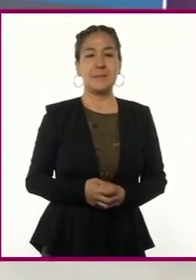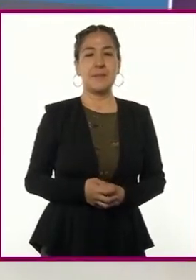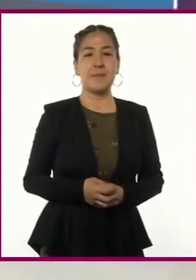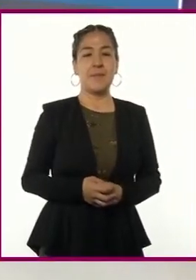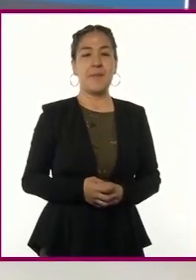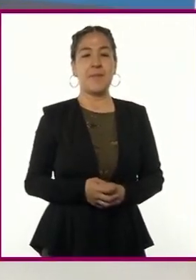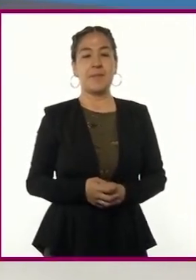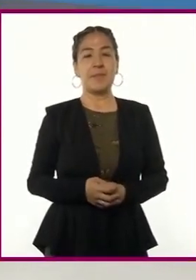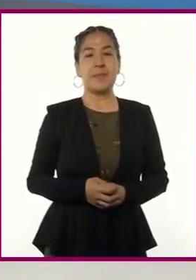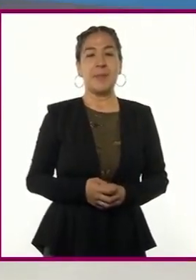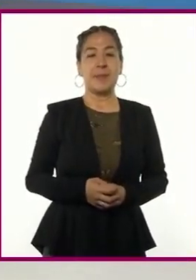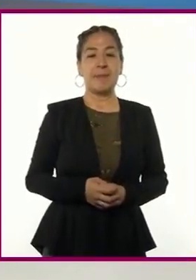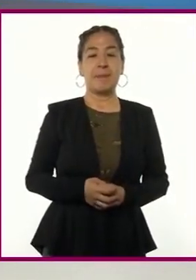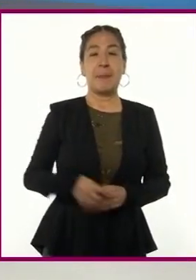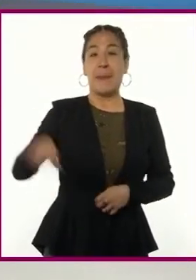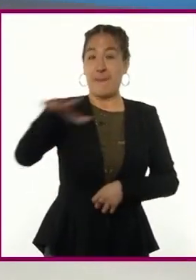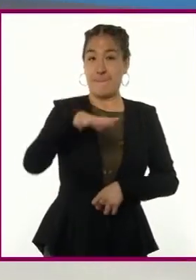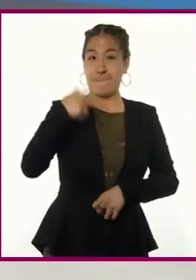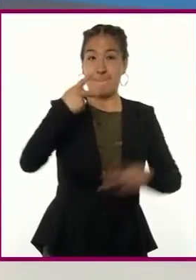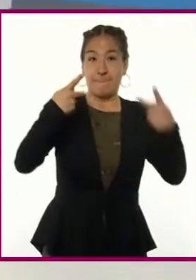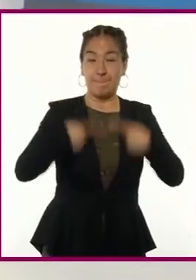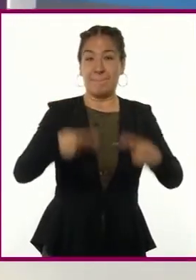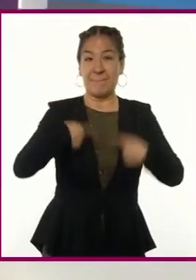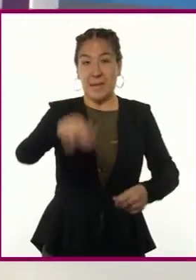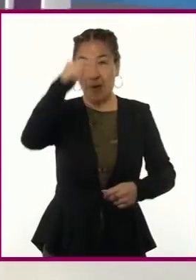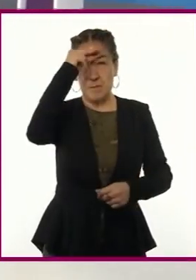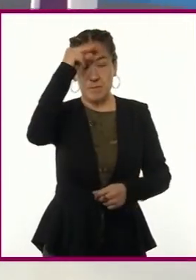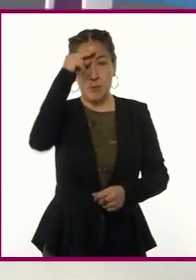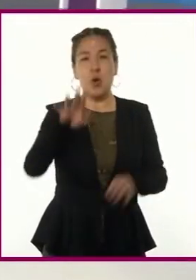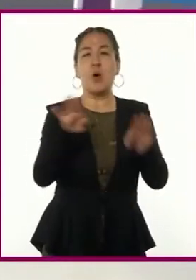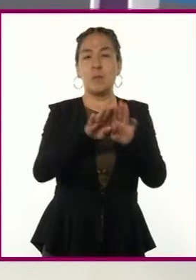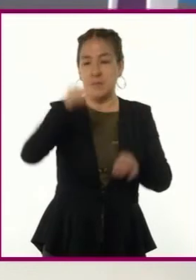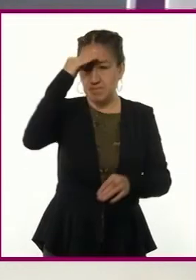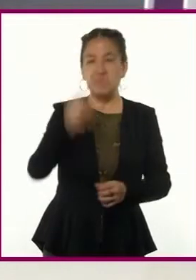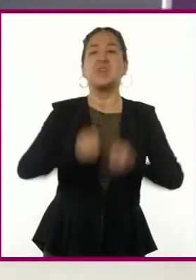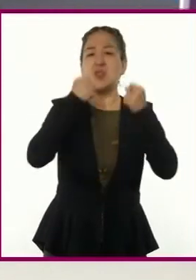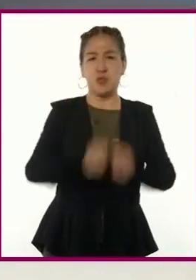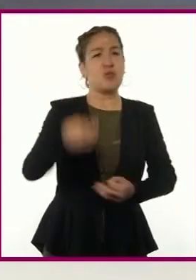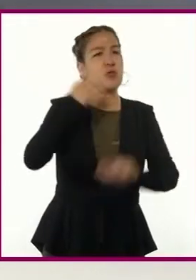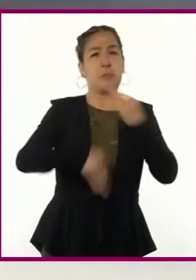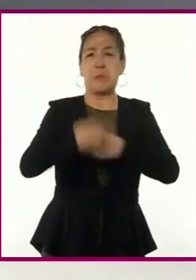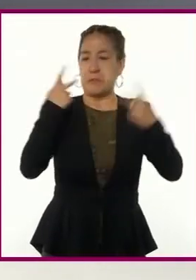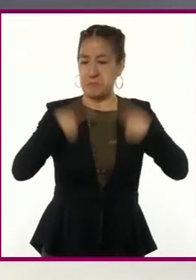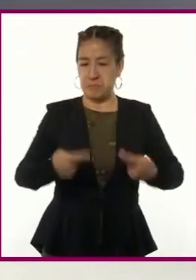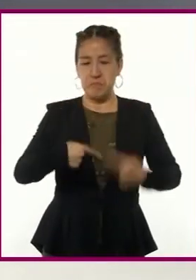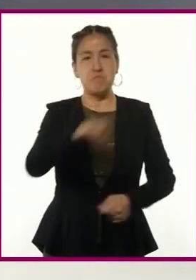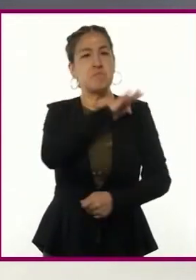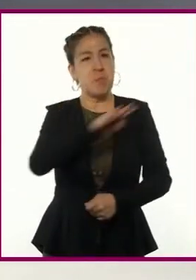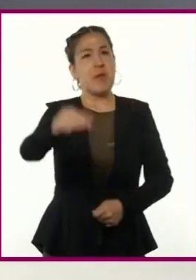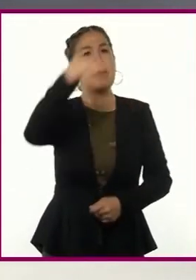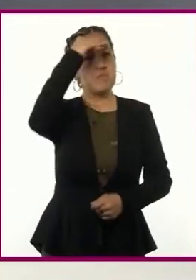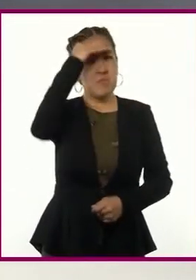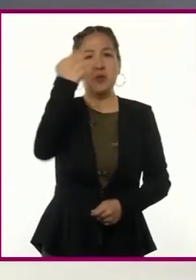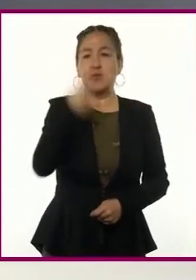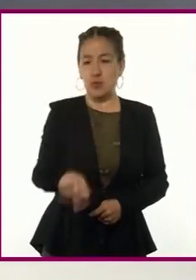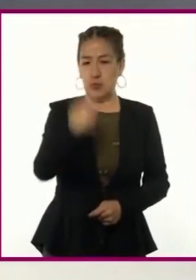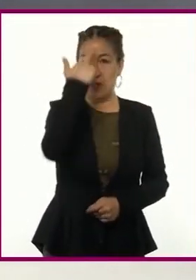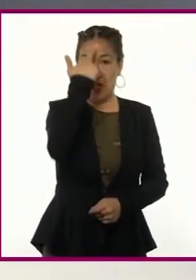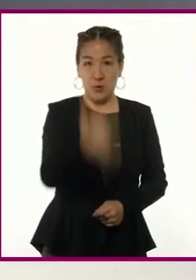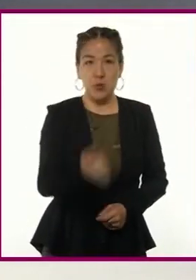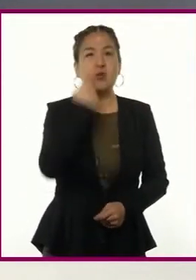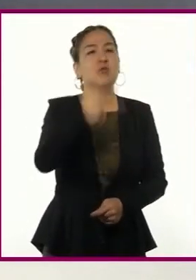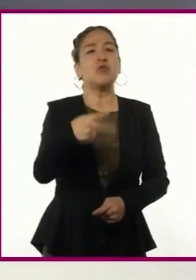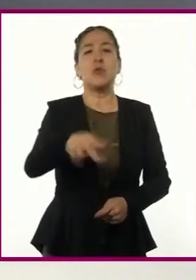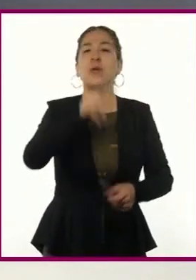Los ilustrados tenían la convicción de que todos los hombres estaban dotados de razón y tenían derechos naturales a la vida y